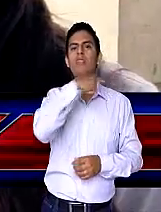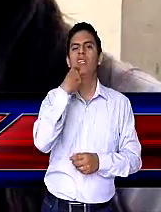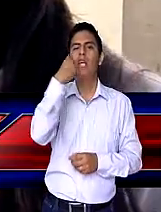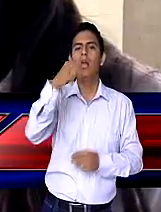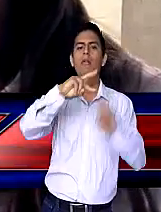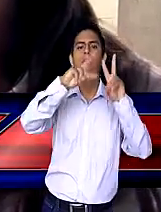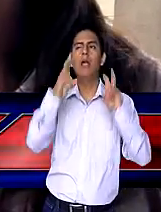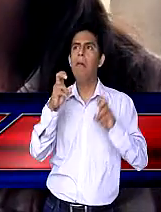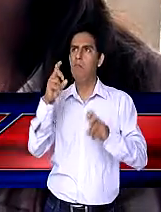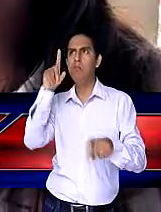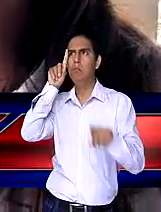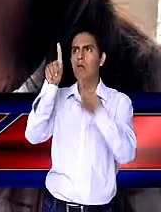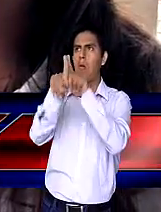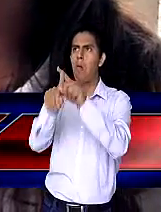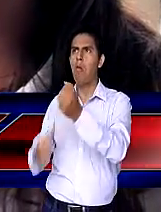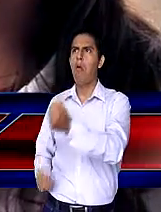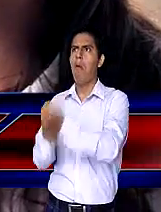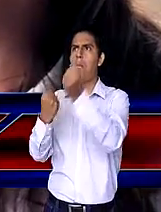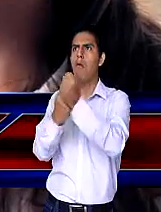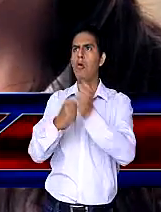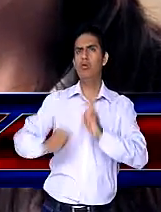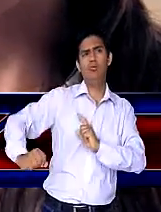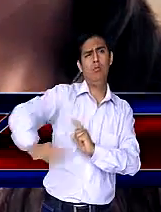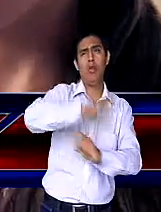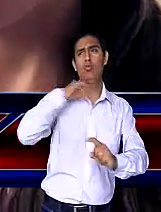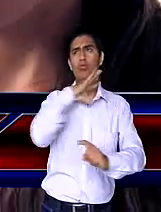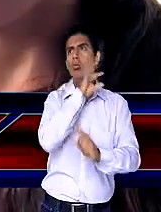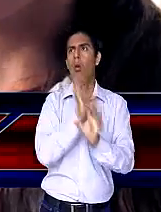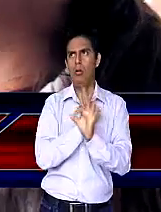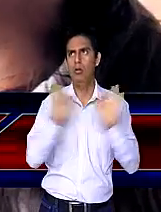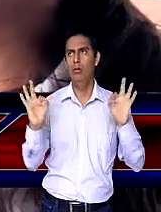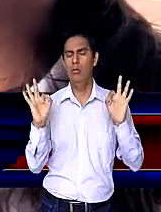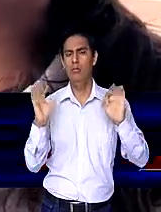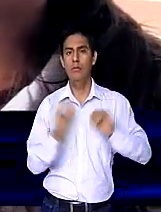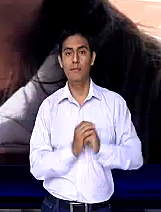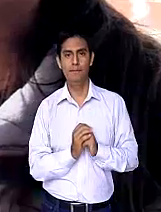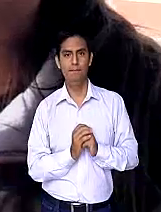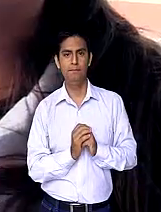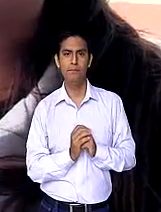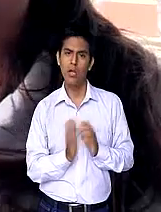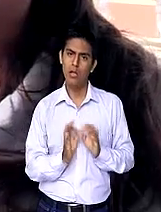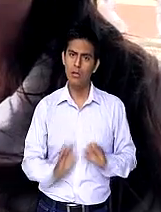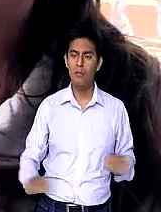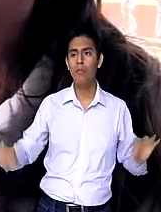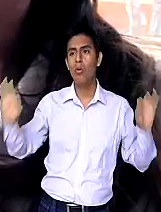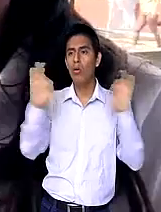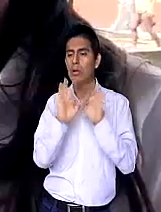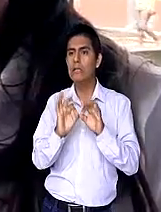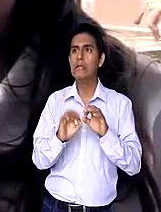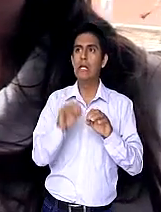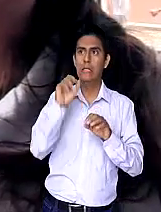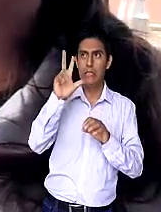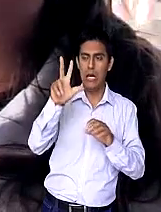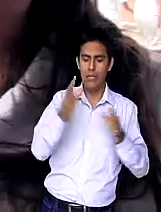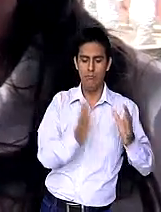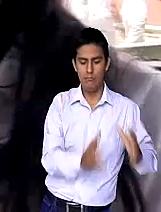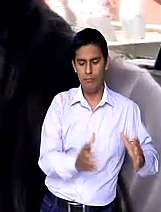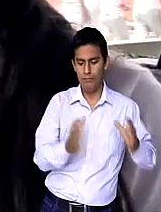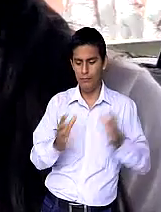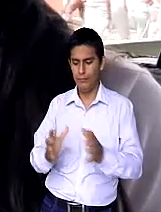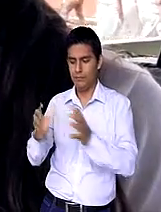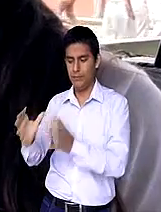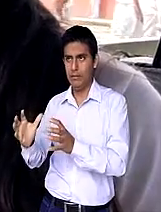la predisposición para lograr un entorno menos contaminado. Haciendo sacar 3 tachos de basura y en eso